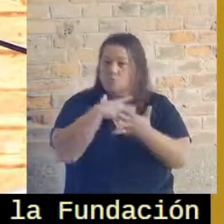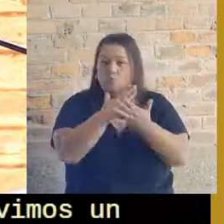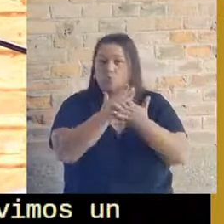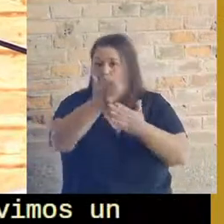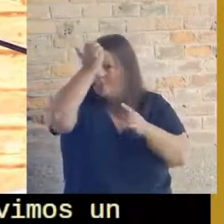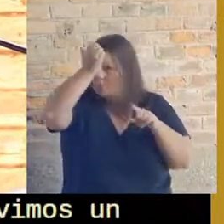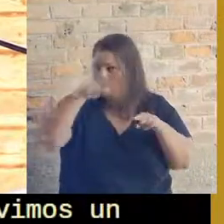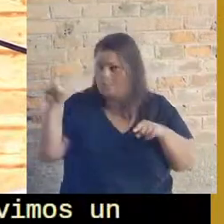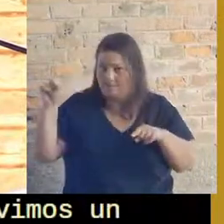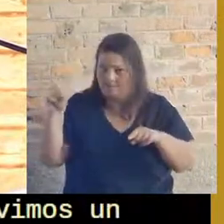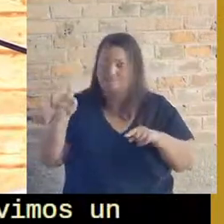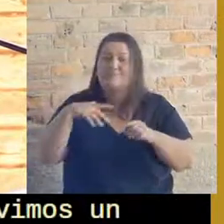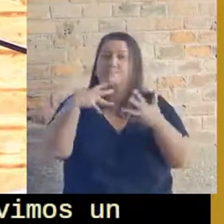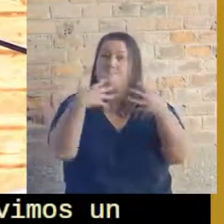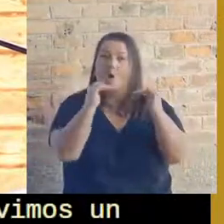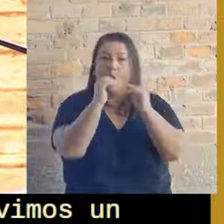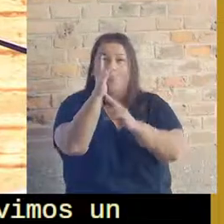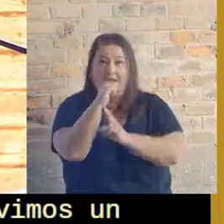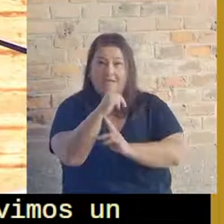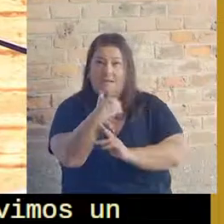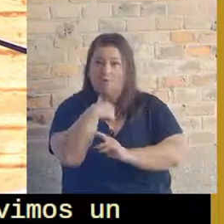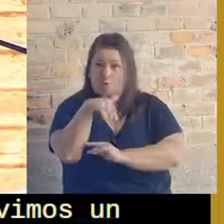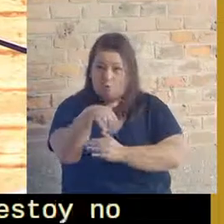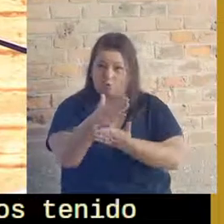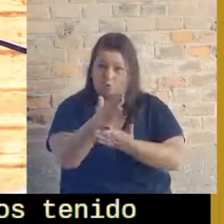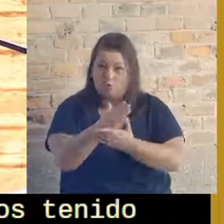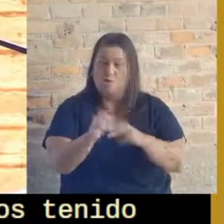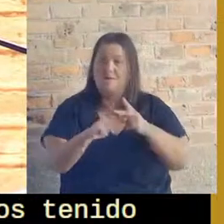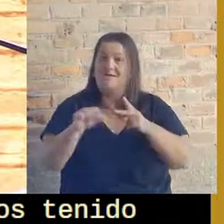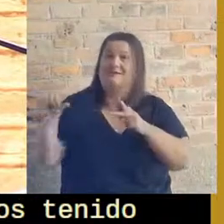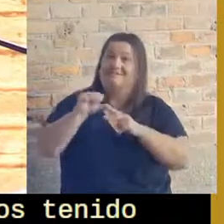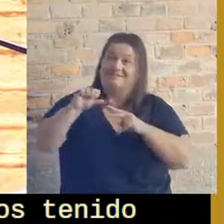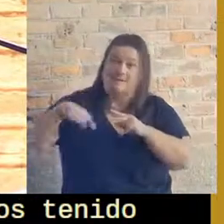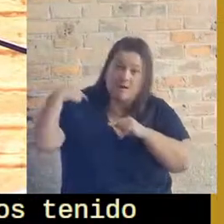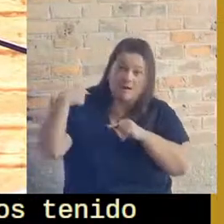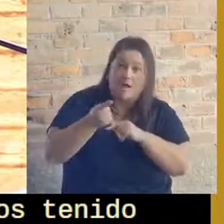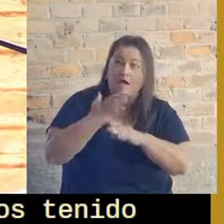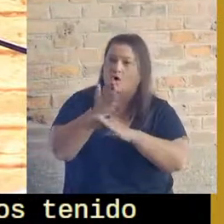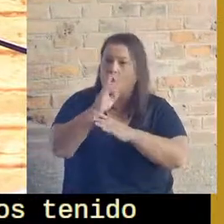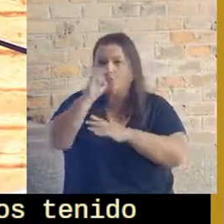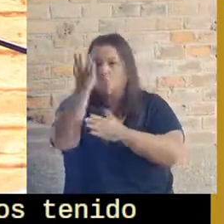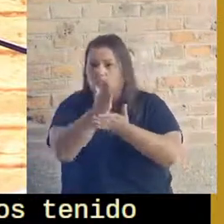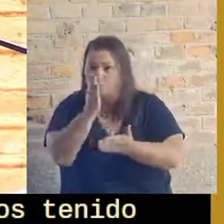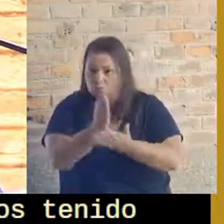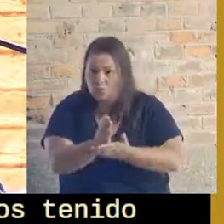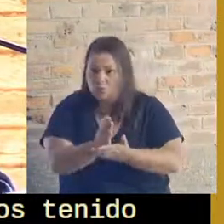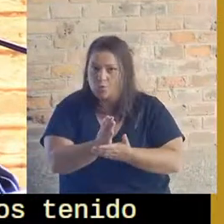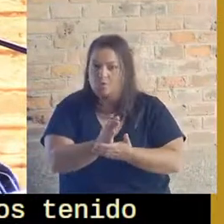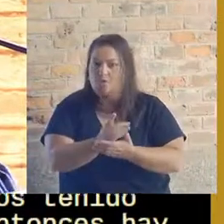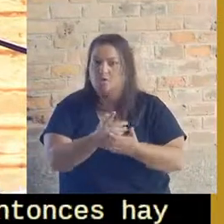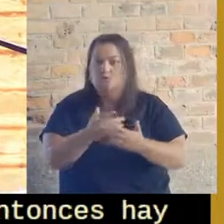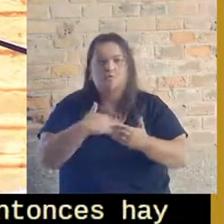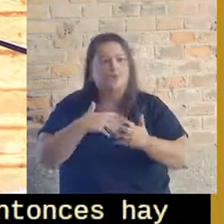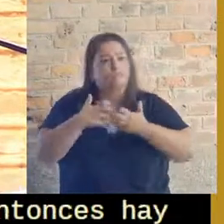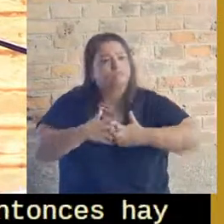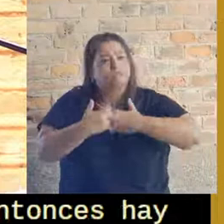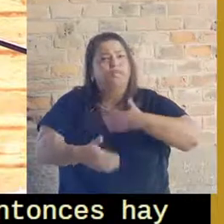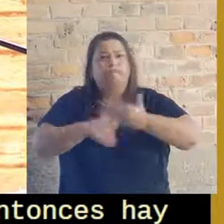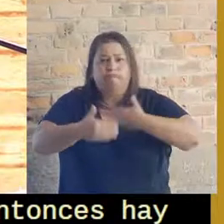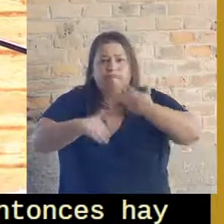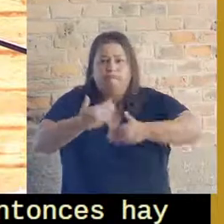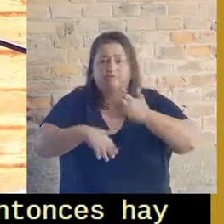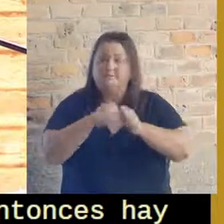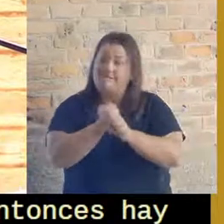Guadalupe miércoles jueves y viernes hemos tenido este curso la semana que viene estamos con otro entonces hay que estar en la sala de